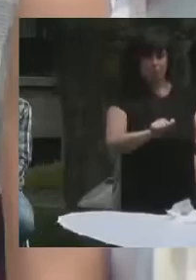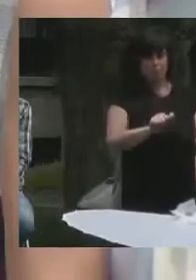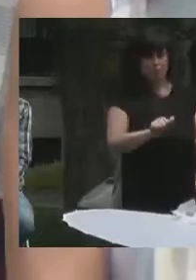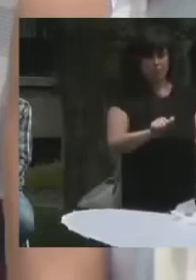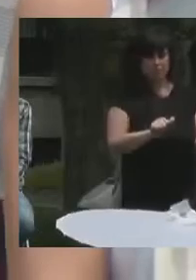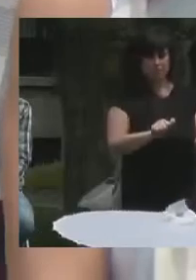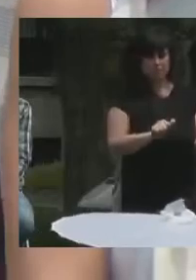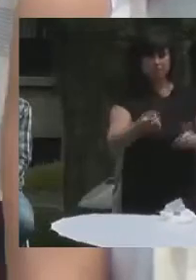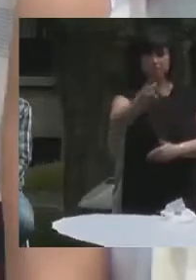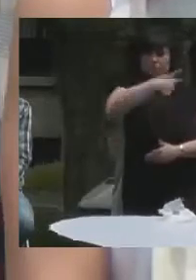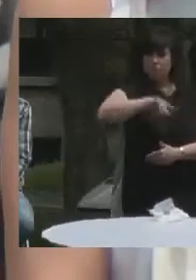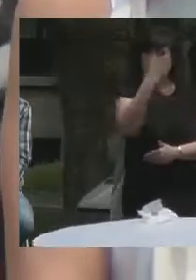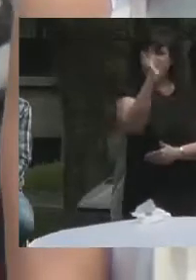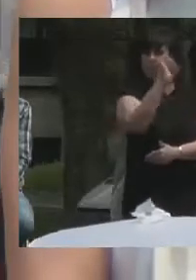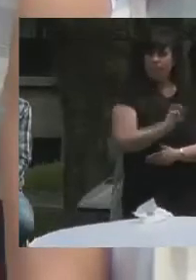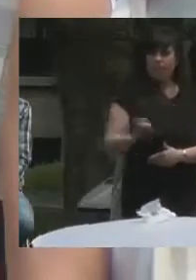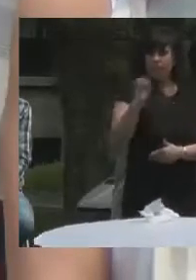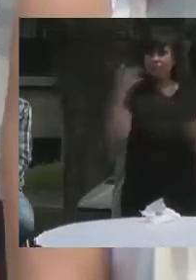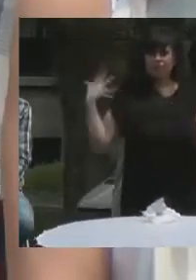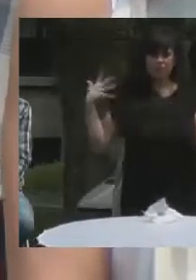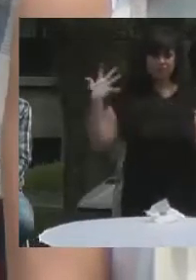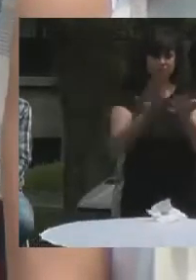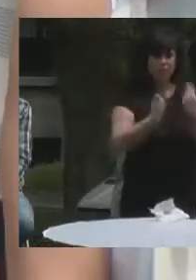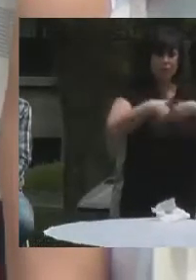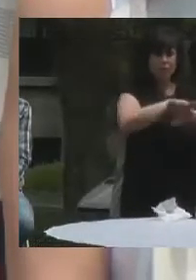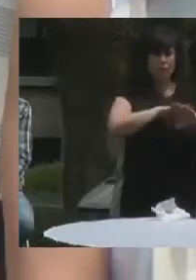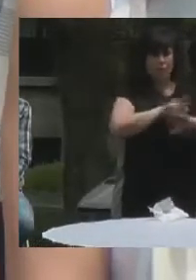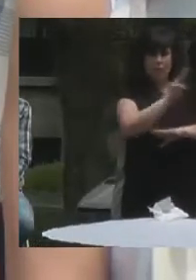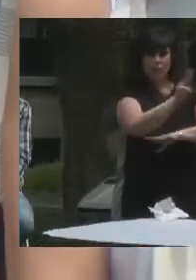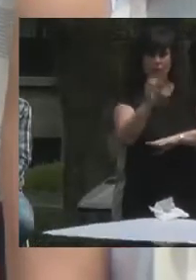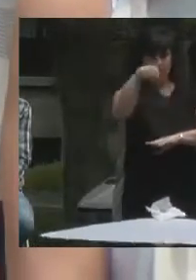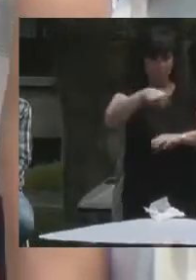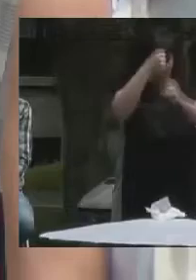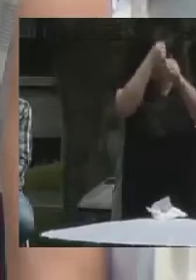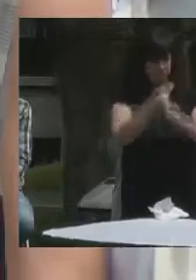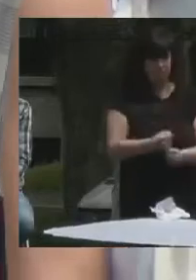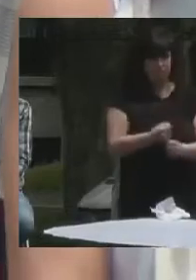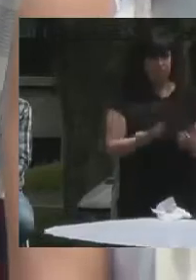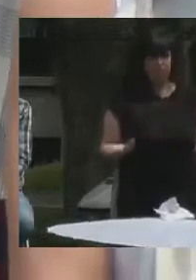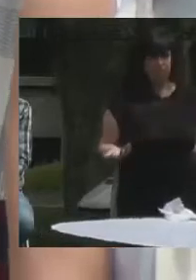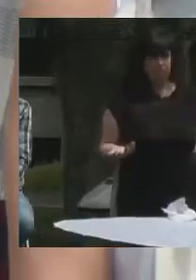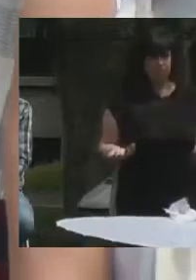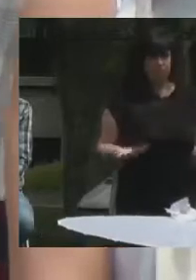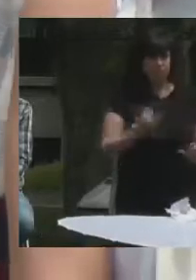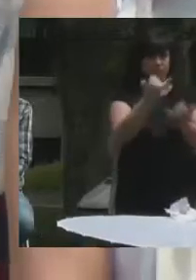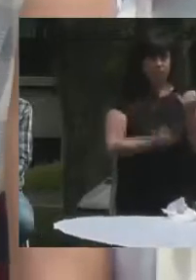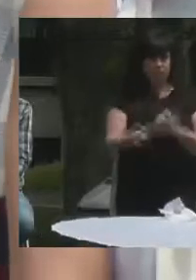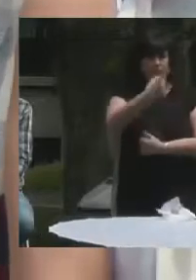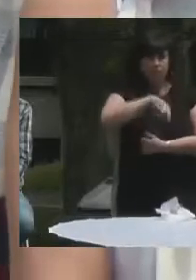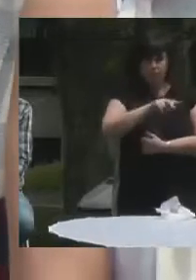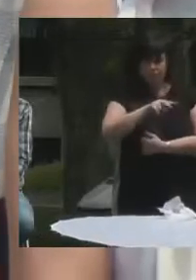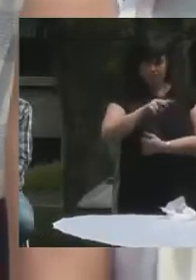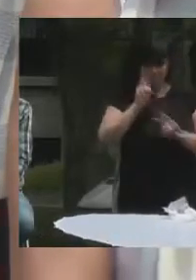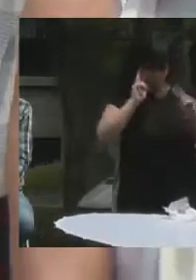levamos 40 anos de goberno do Partido Popular nesta provincia, como é que non nos preguntamos todo o mundo que